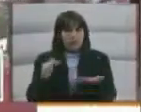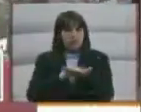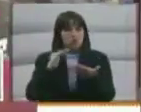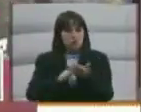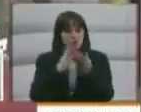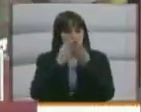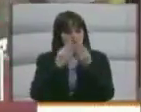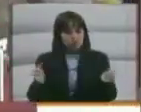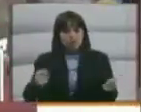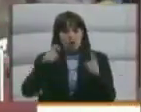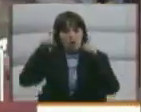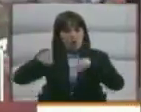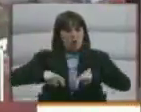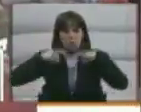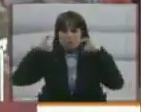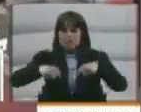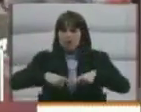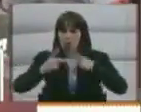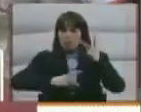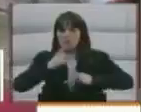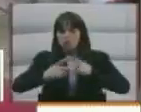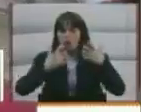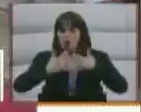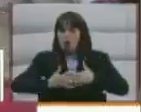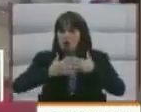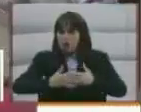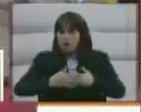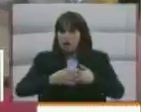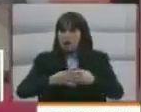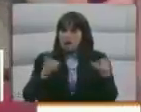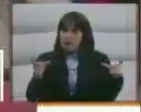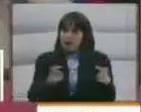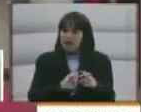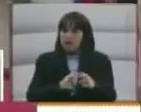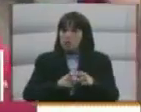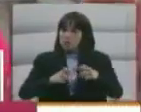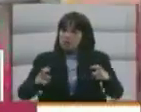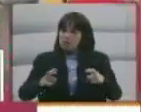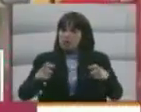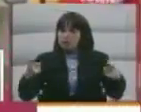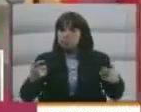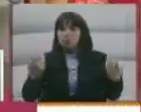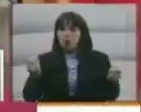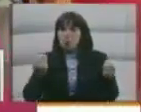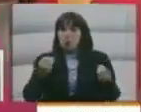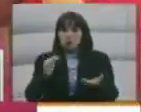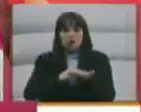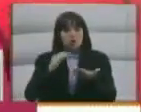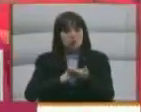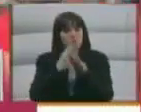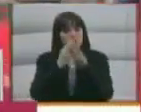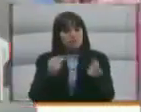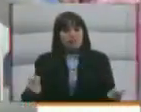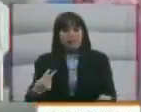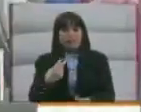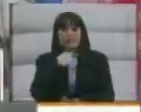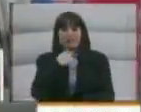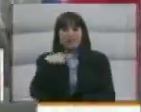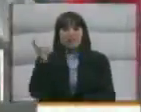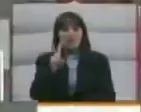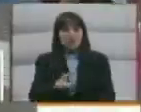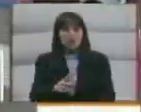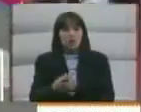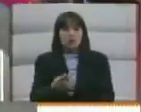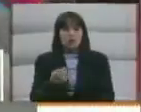los medianos productores, los medianos y pequeños productores, la solución a salir a esta crisis que hay en Venezuela. Bueno,